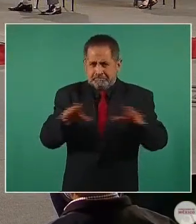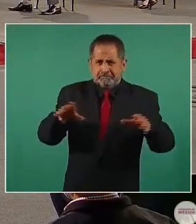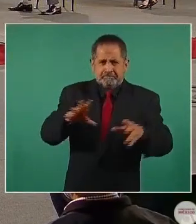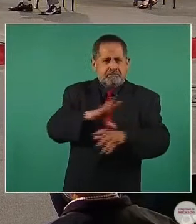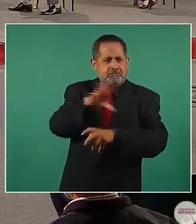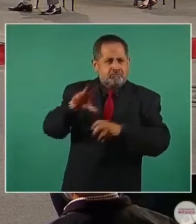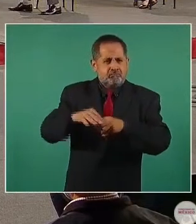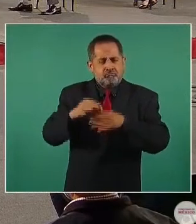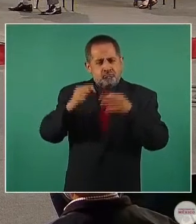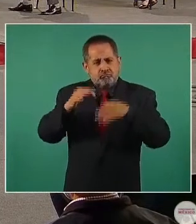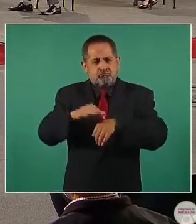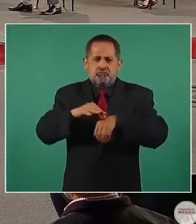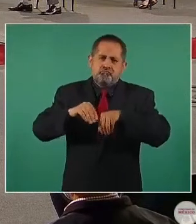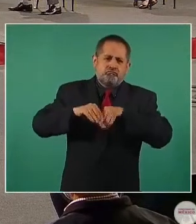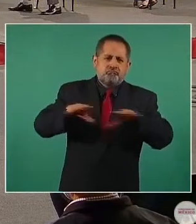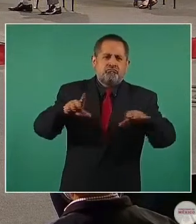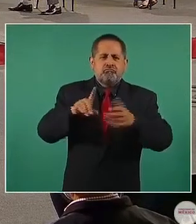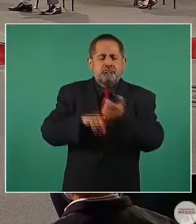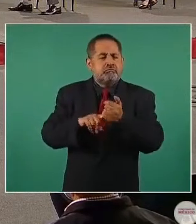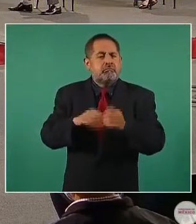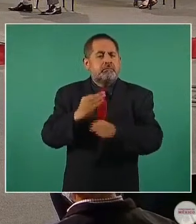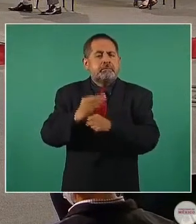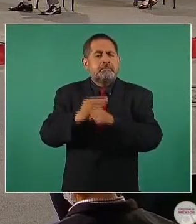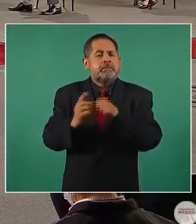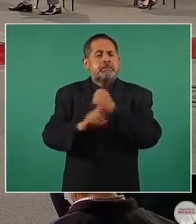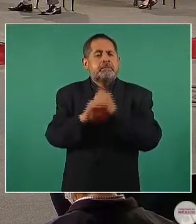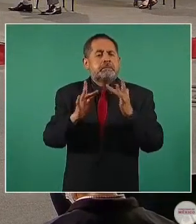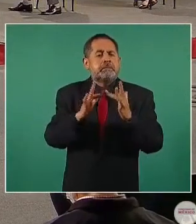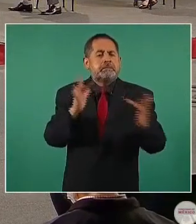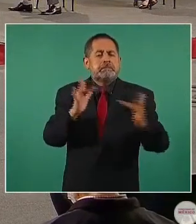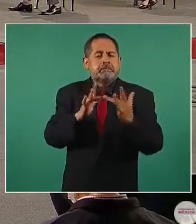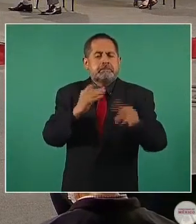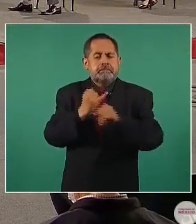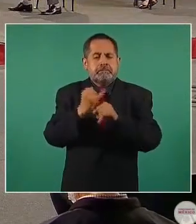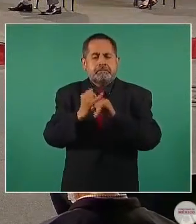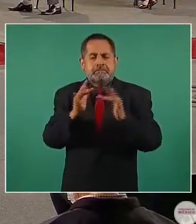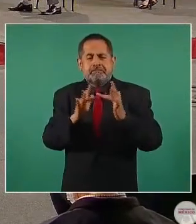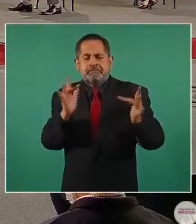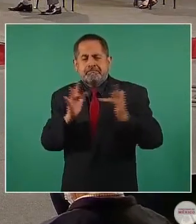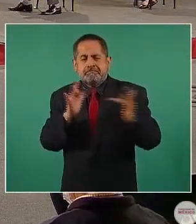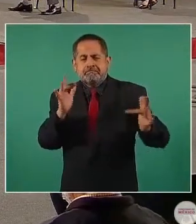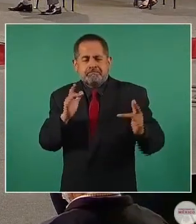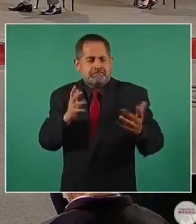se transmita, porque hay un problema de comunicación.